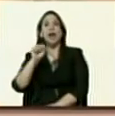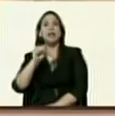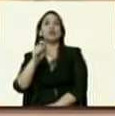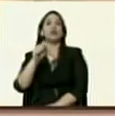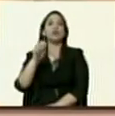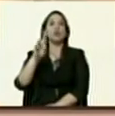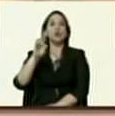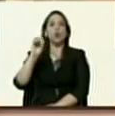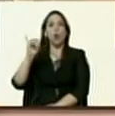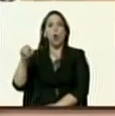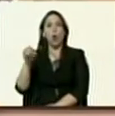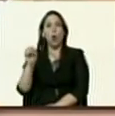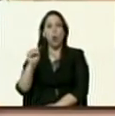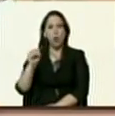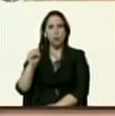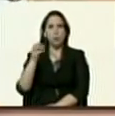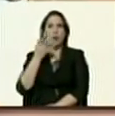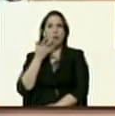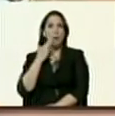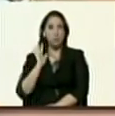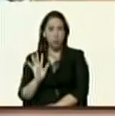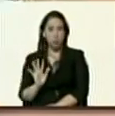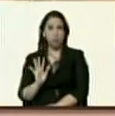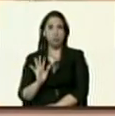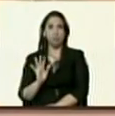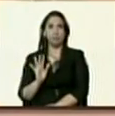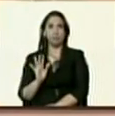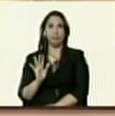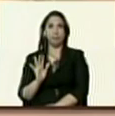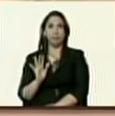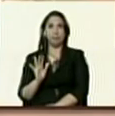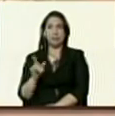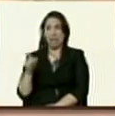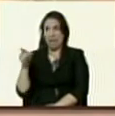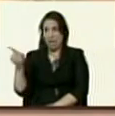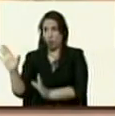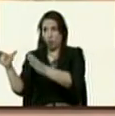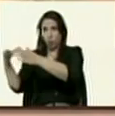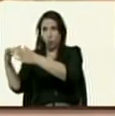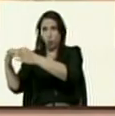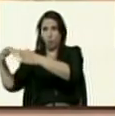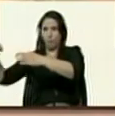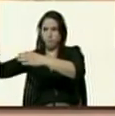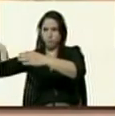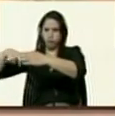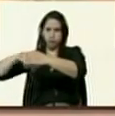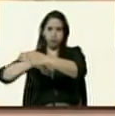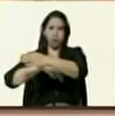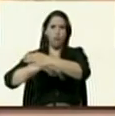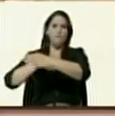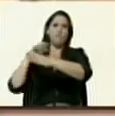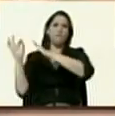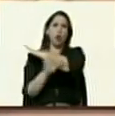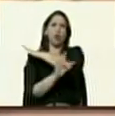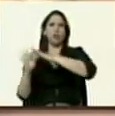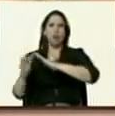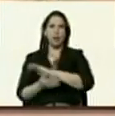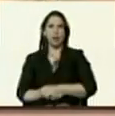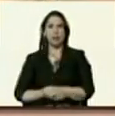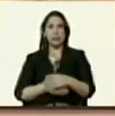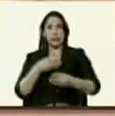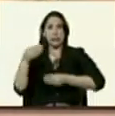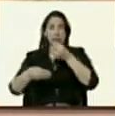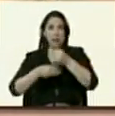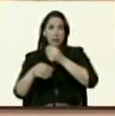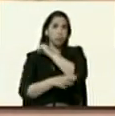ejemplo, se desbordan, pasan la frontera y cometen